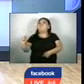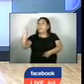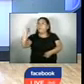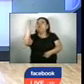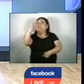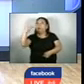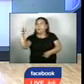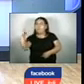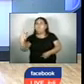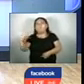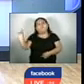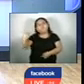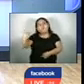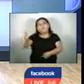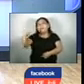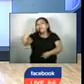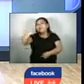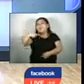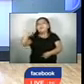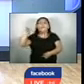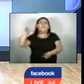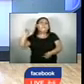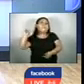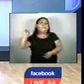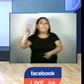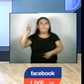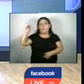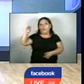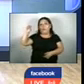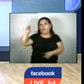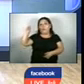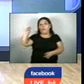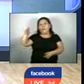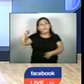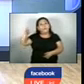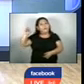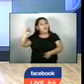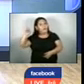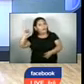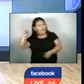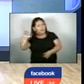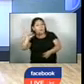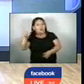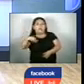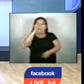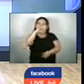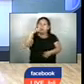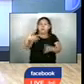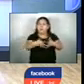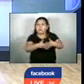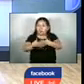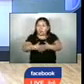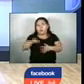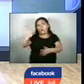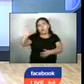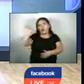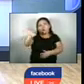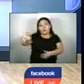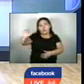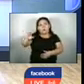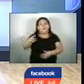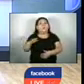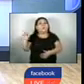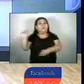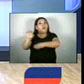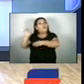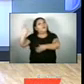en aprobar el uso del molnupiravir. También se usa en los Estados Unidos y en otros países de Europa. El ministro